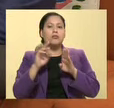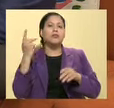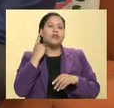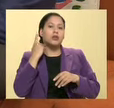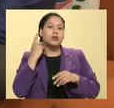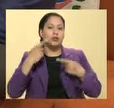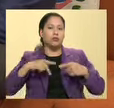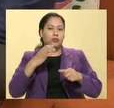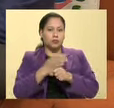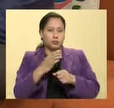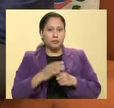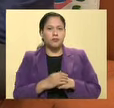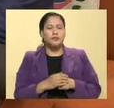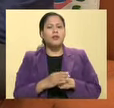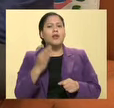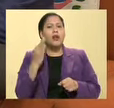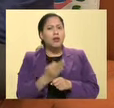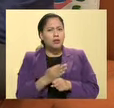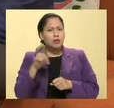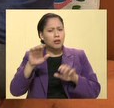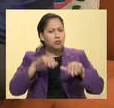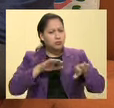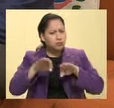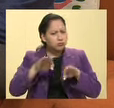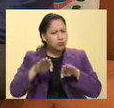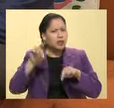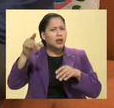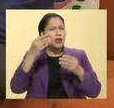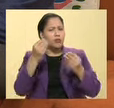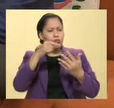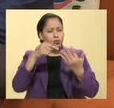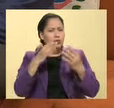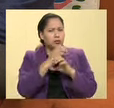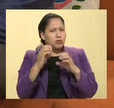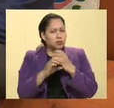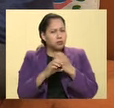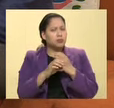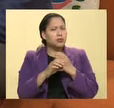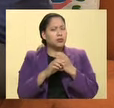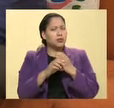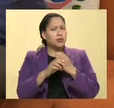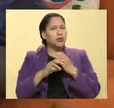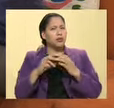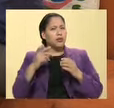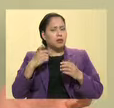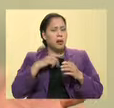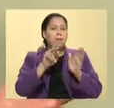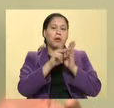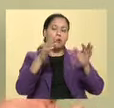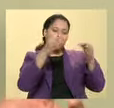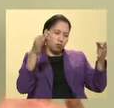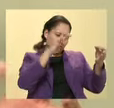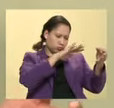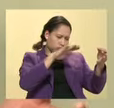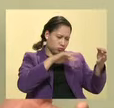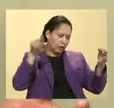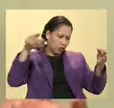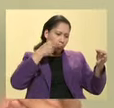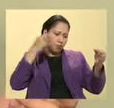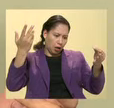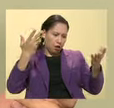políticas públicas. Actualmente estás trabajando en muchísimas cosas. Te leemos en el periódico, te oímos en la